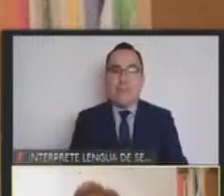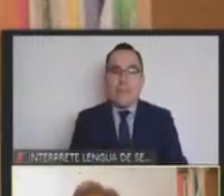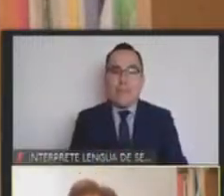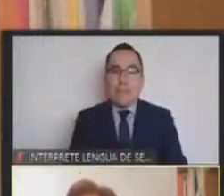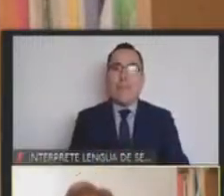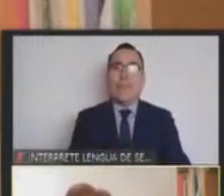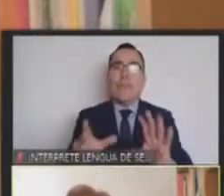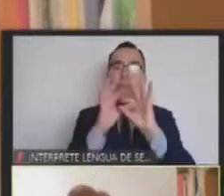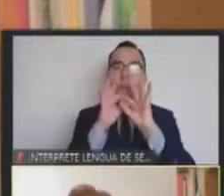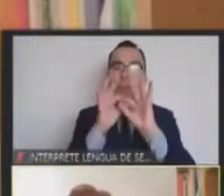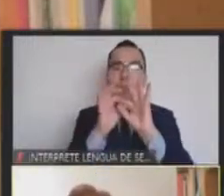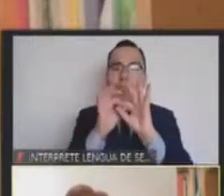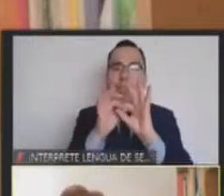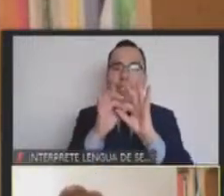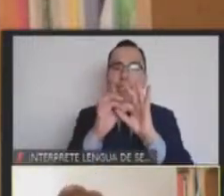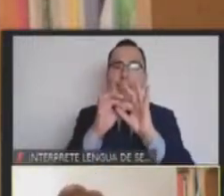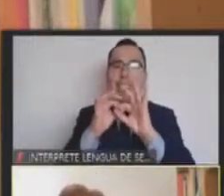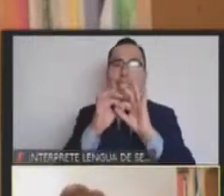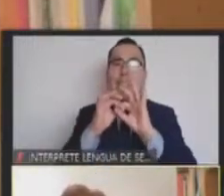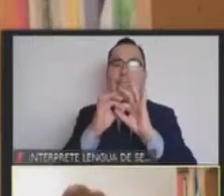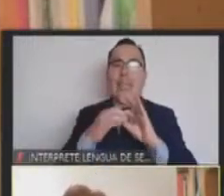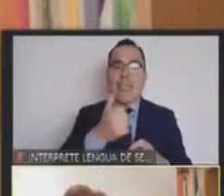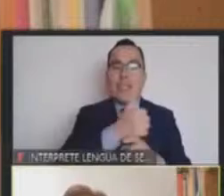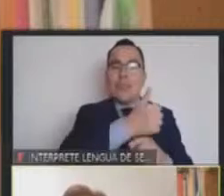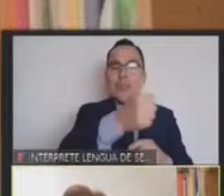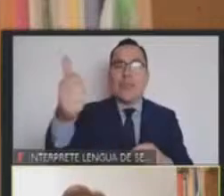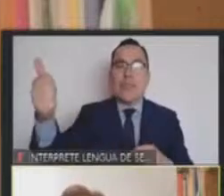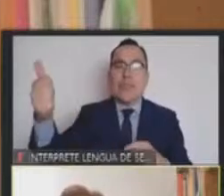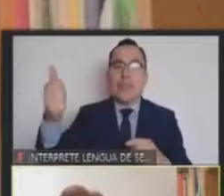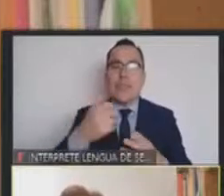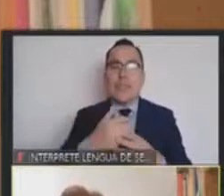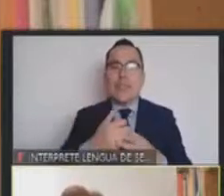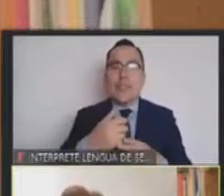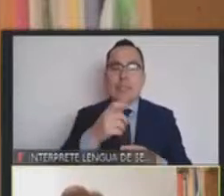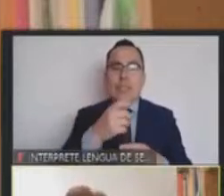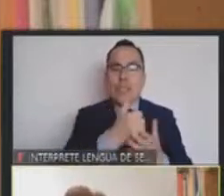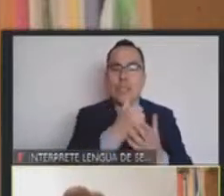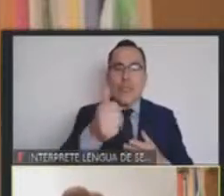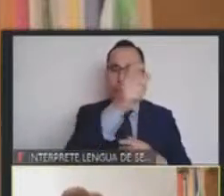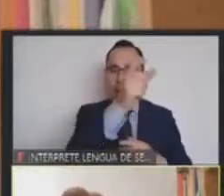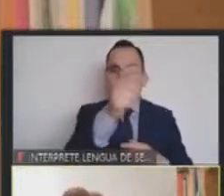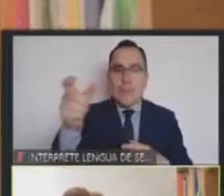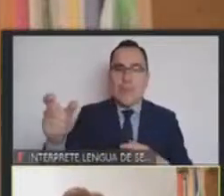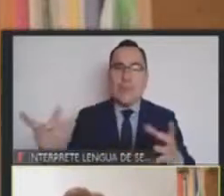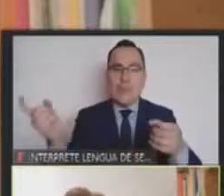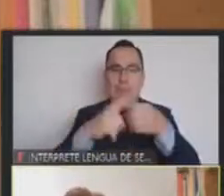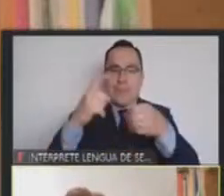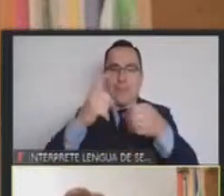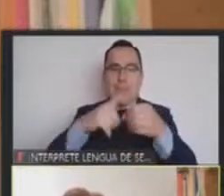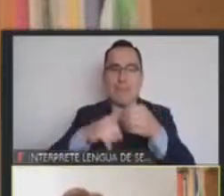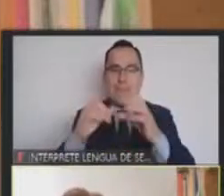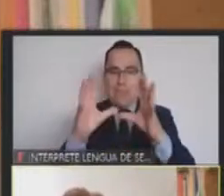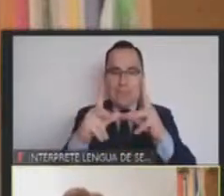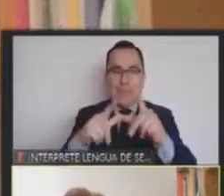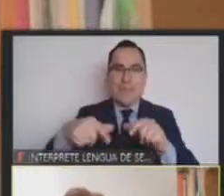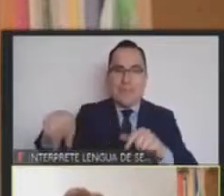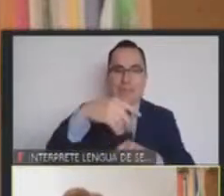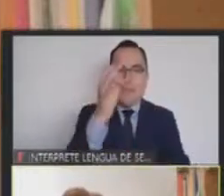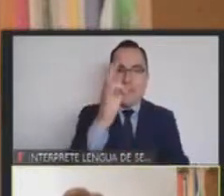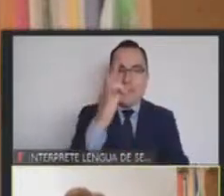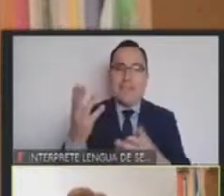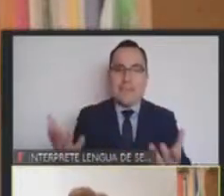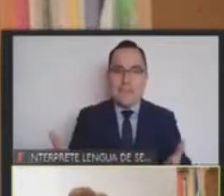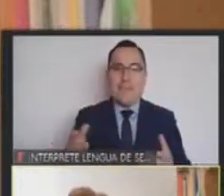Quiero comenzar saludando a todos ustedes, a todas las personas que se han unido a esta reunión y que tienen